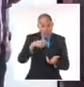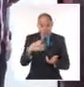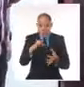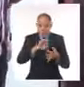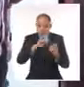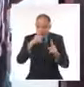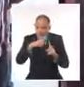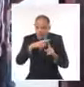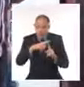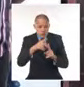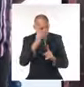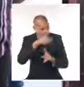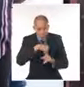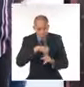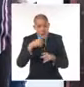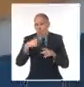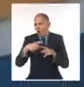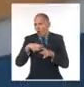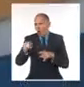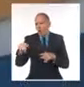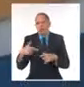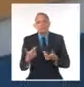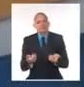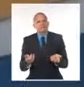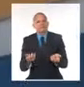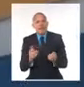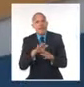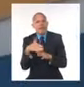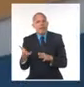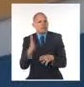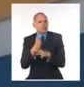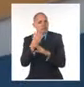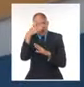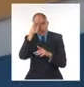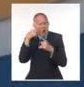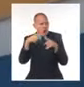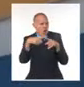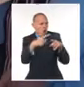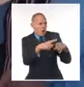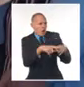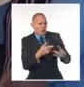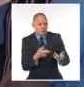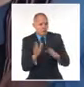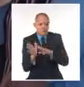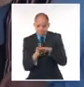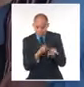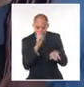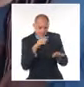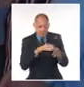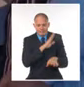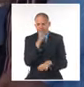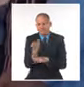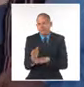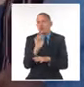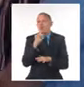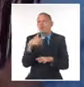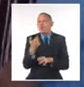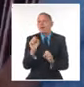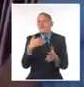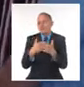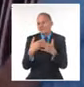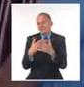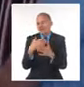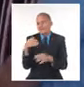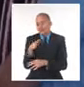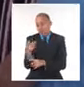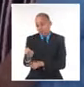para ponerle fin a la ineficiencia. La unidad empresarial de base Baramar, perteneciente a la empresa pesquera de Guantánamo, fue el tercer